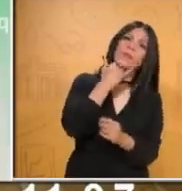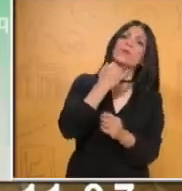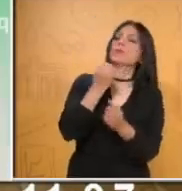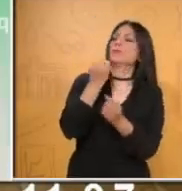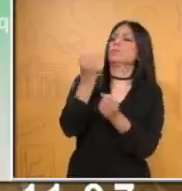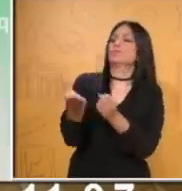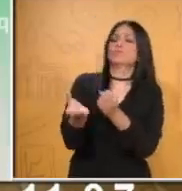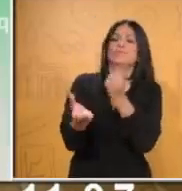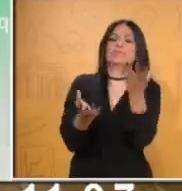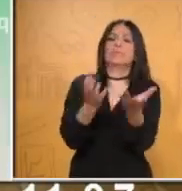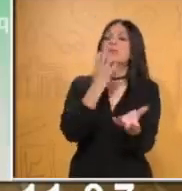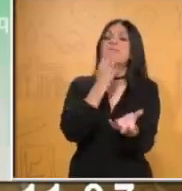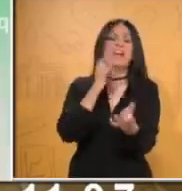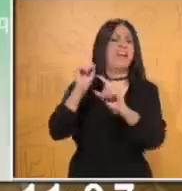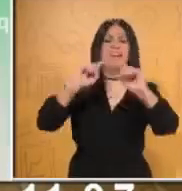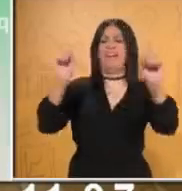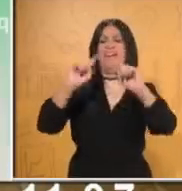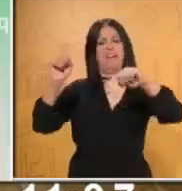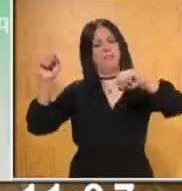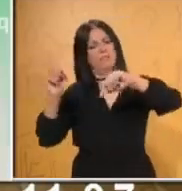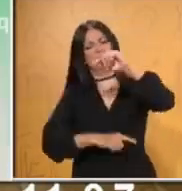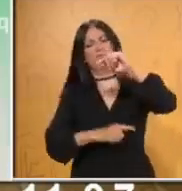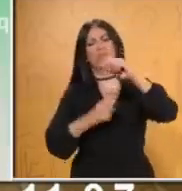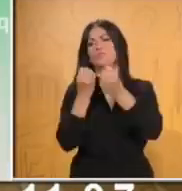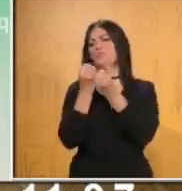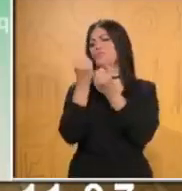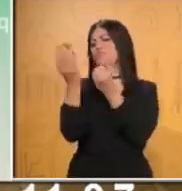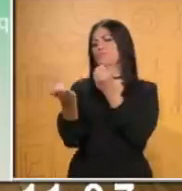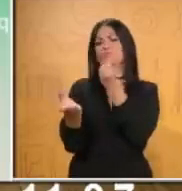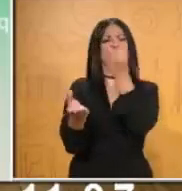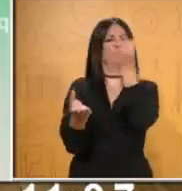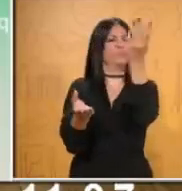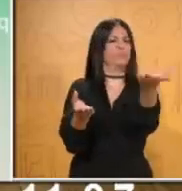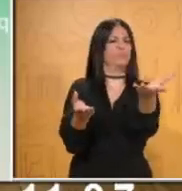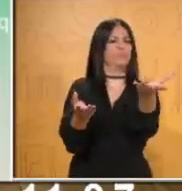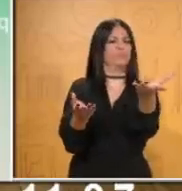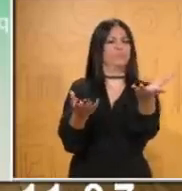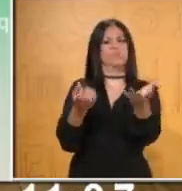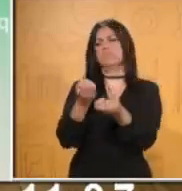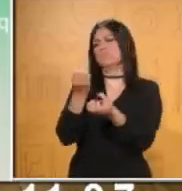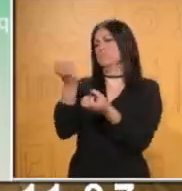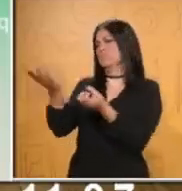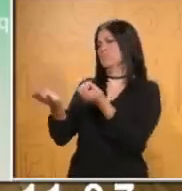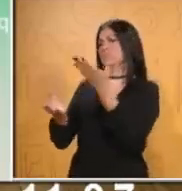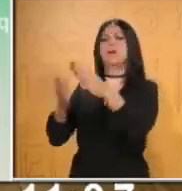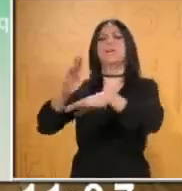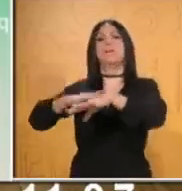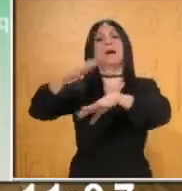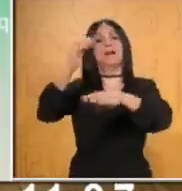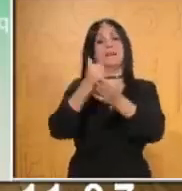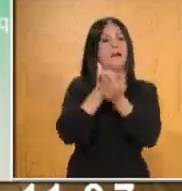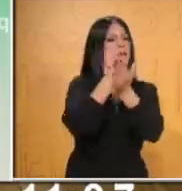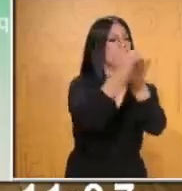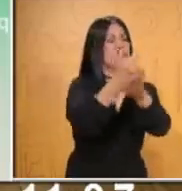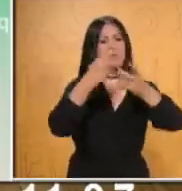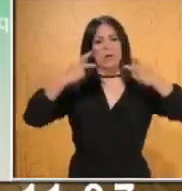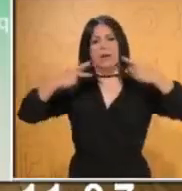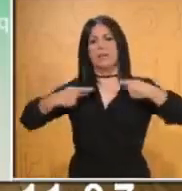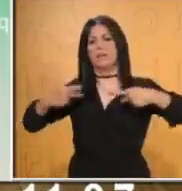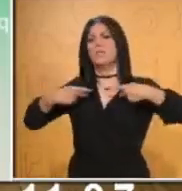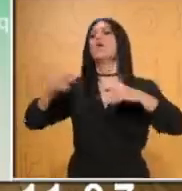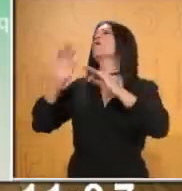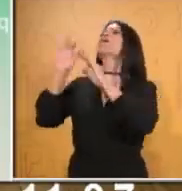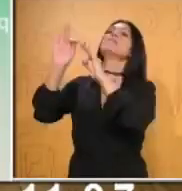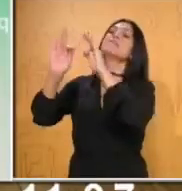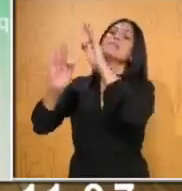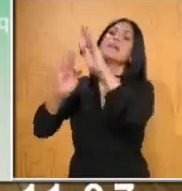asistir a la cena con su sobrino Fred y dando a su empleado, Bob Cratchit un buen trato y un